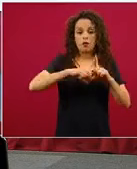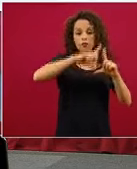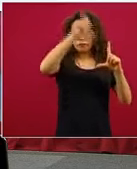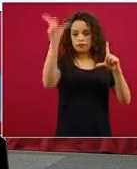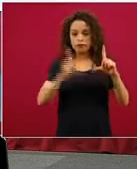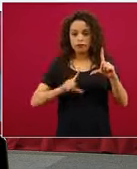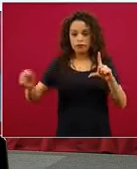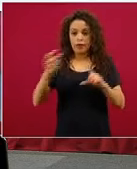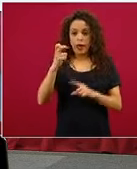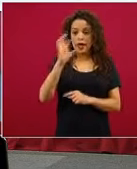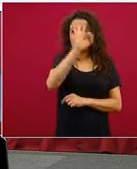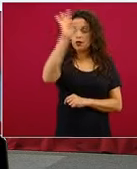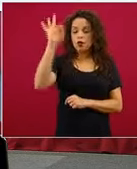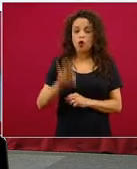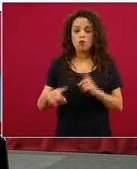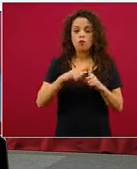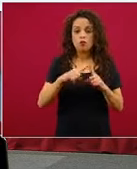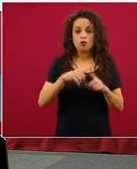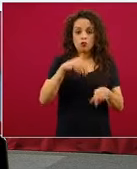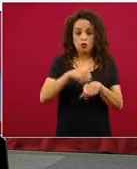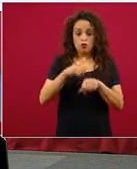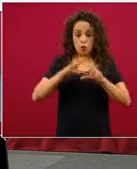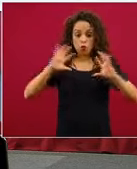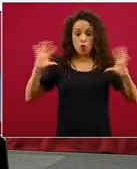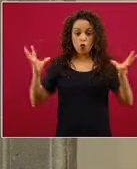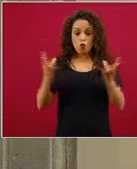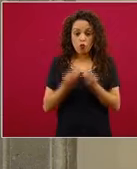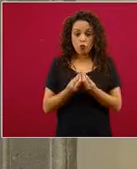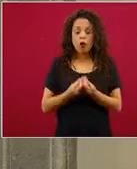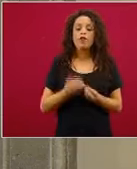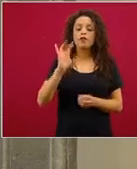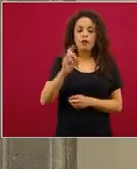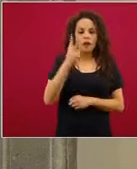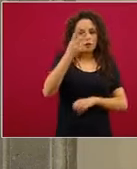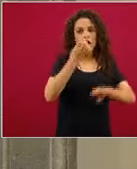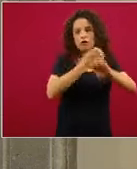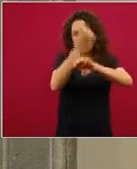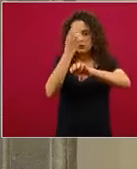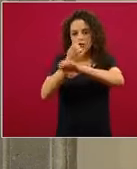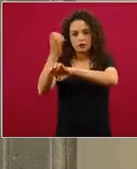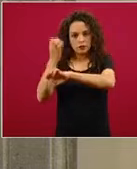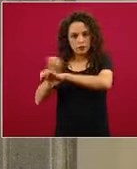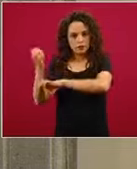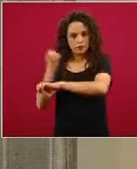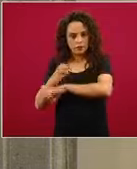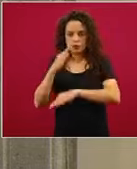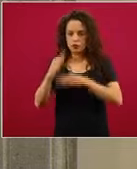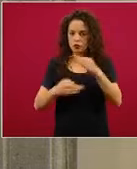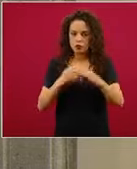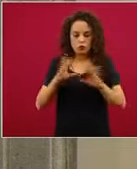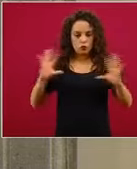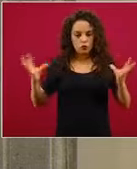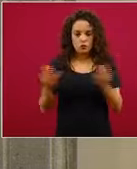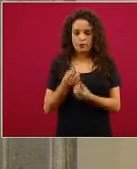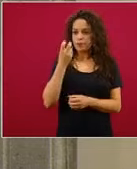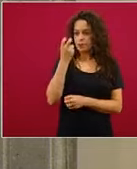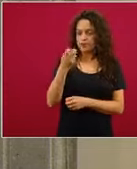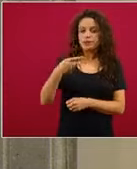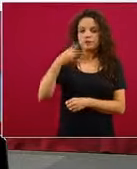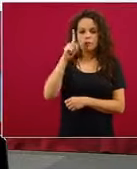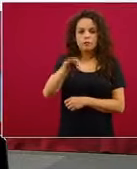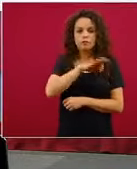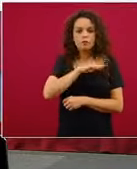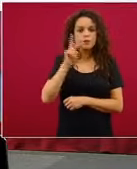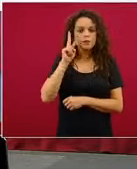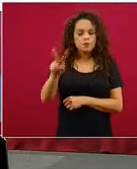el porcentaje de positividad de los números que suman de las 32 entidades federativas, pero este dato está disponible